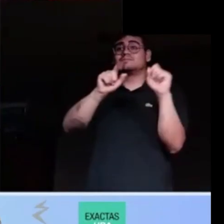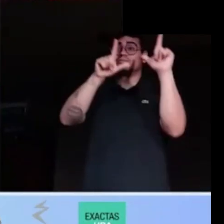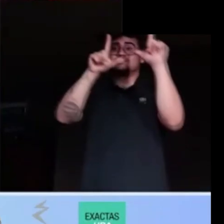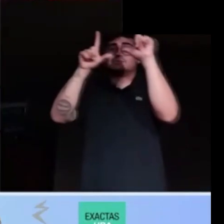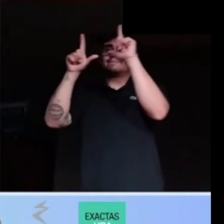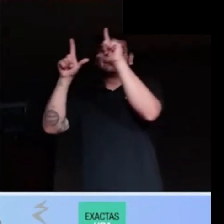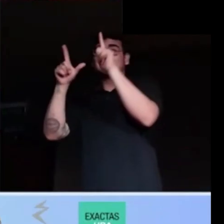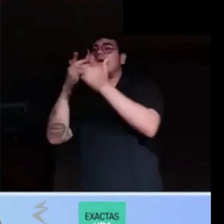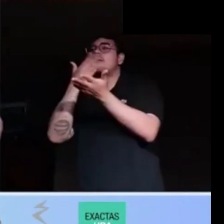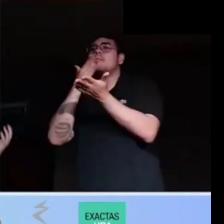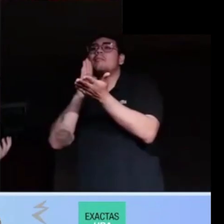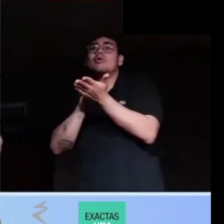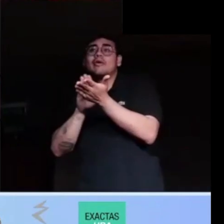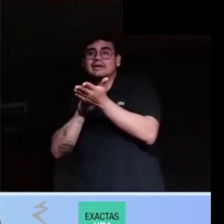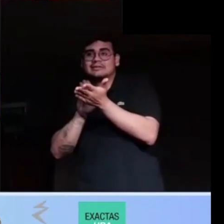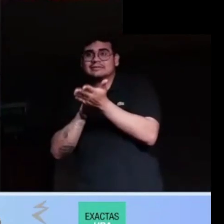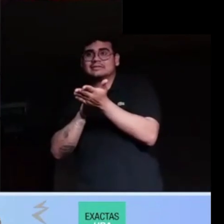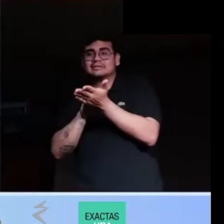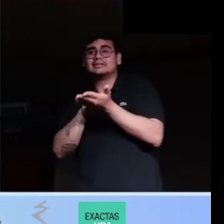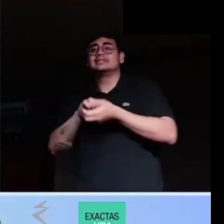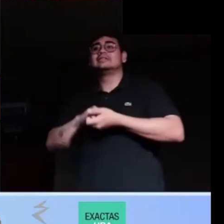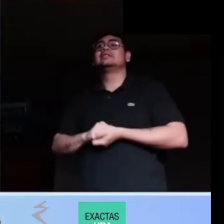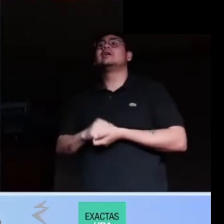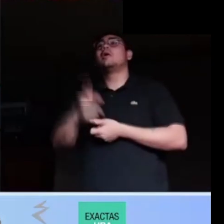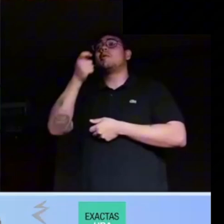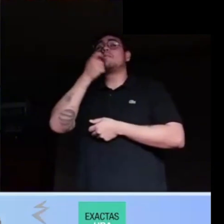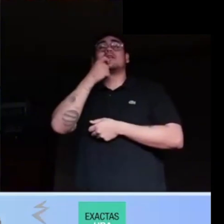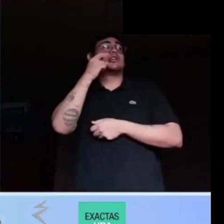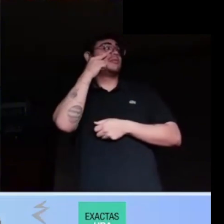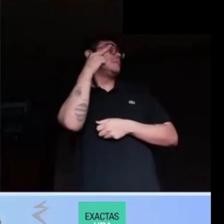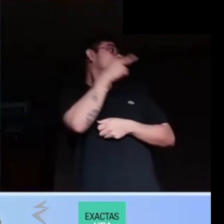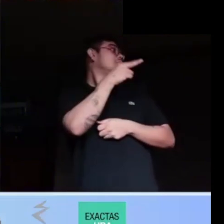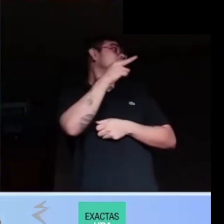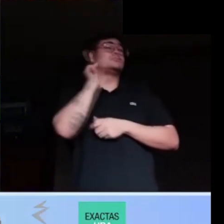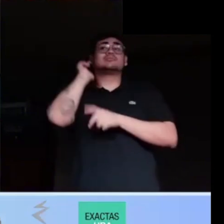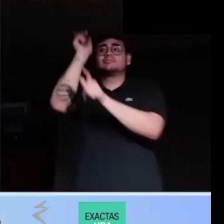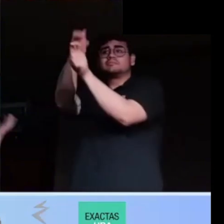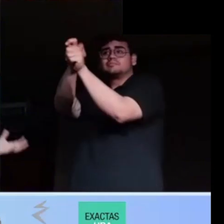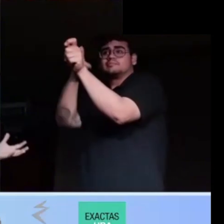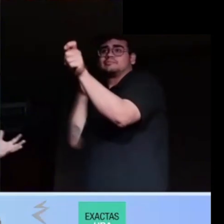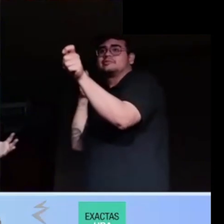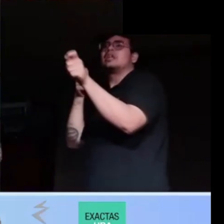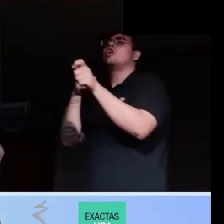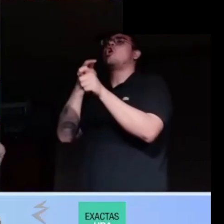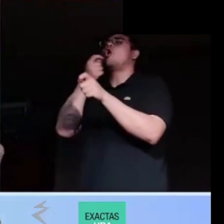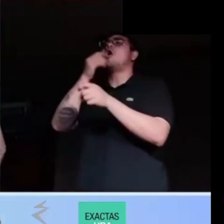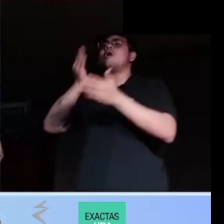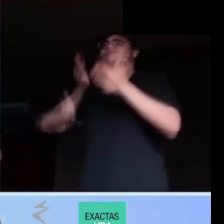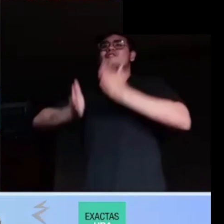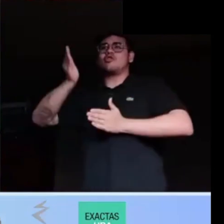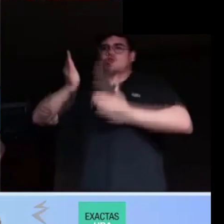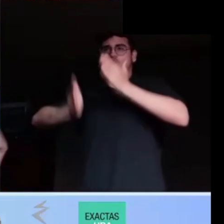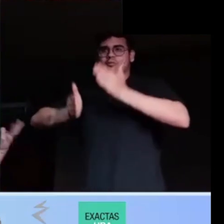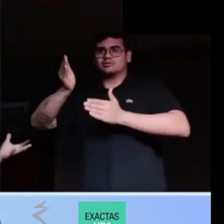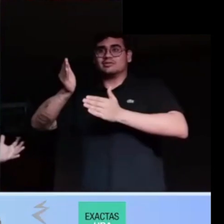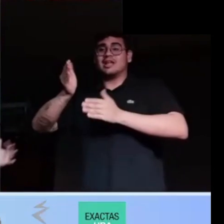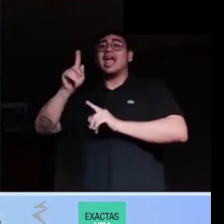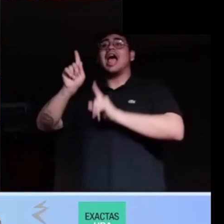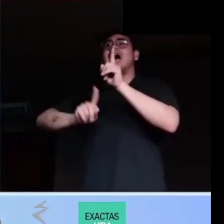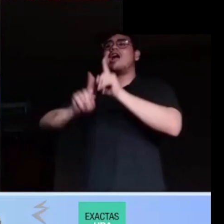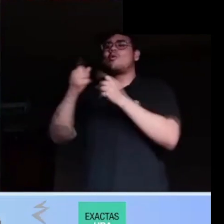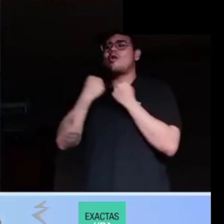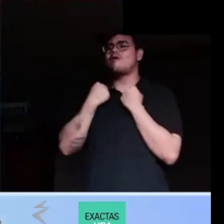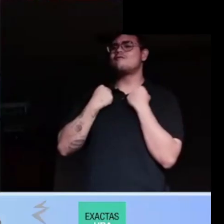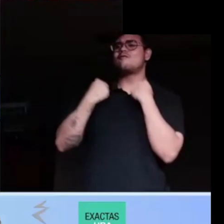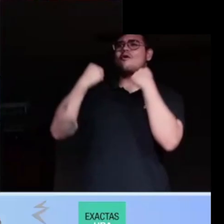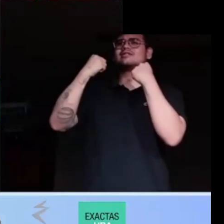física. En este caso en particular lo hicimos con robots y con flechas. Había robots más grandes, que eran los que tenían más fuerza, y robots